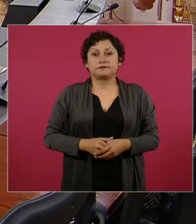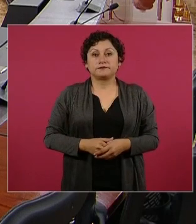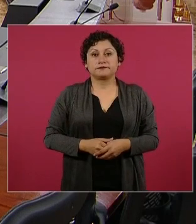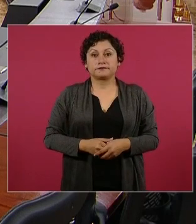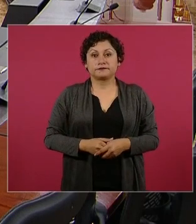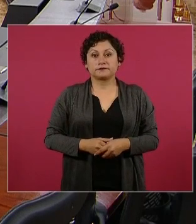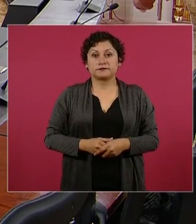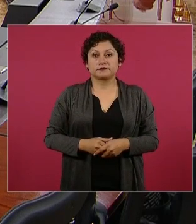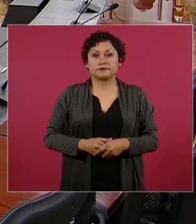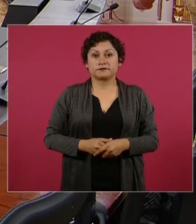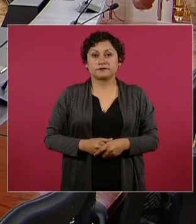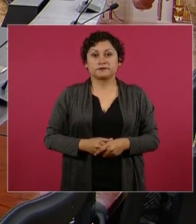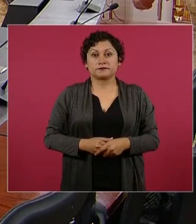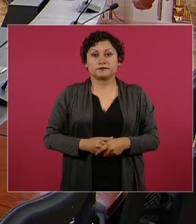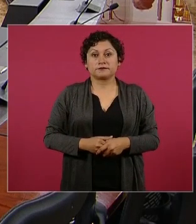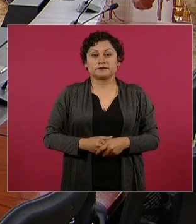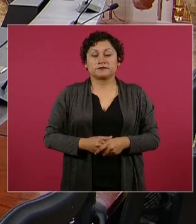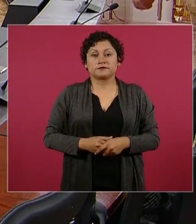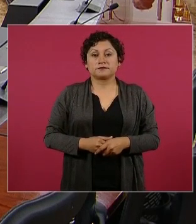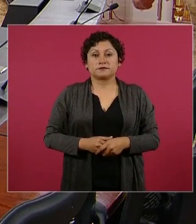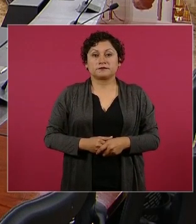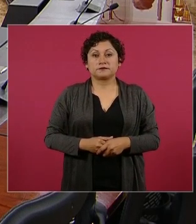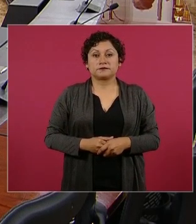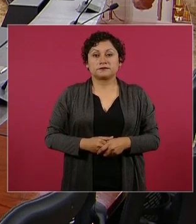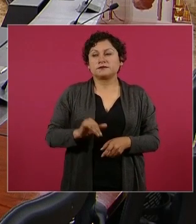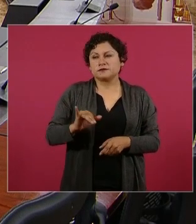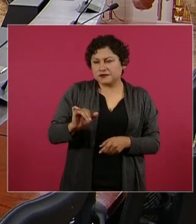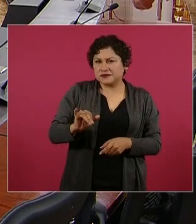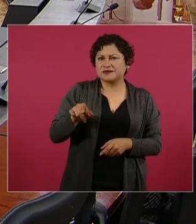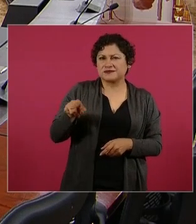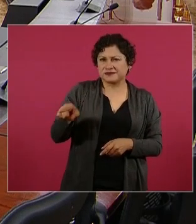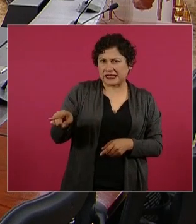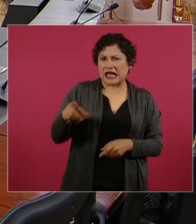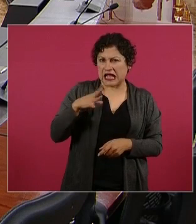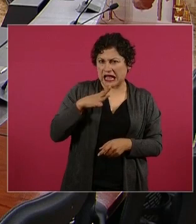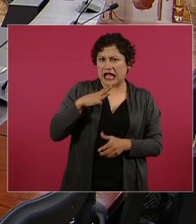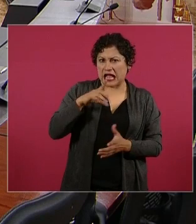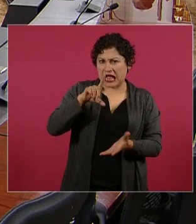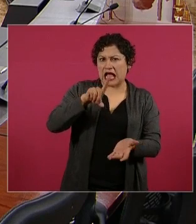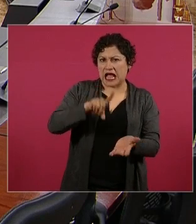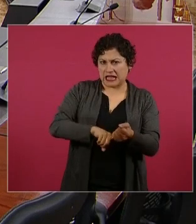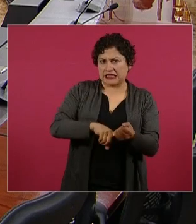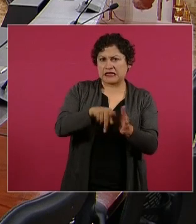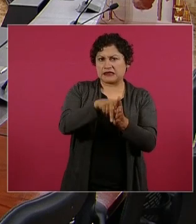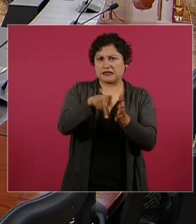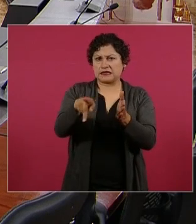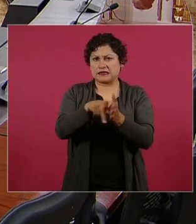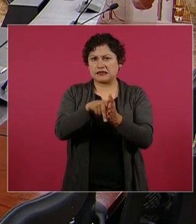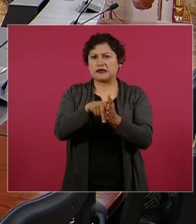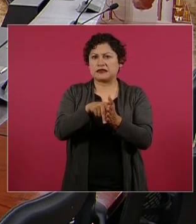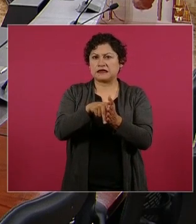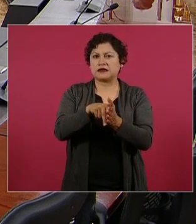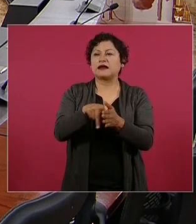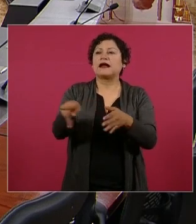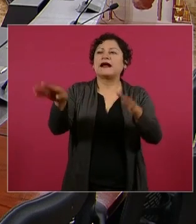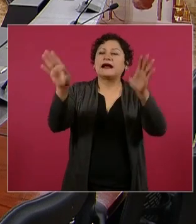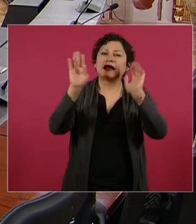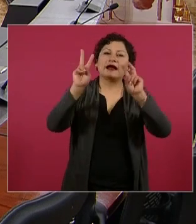Ha colaborado, pero no ha estado. Sí, pero tiene una columna en una página. Ah, sin